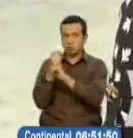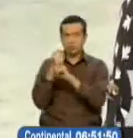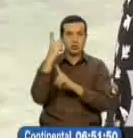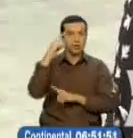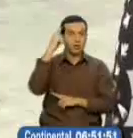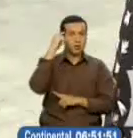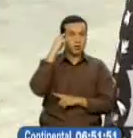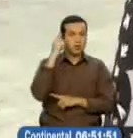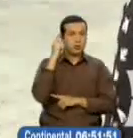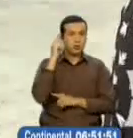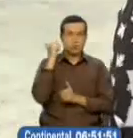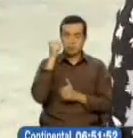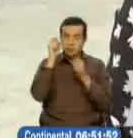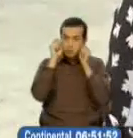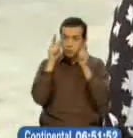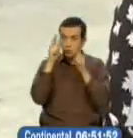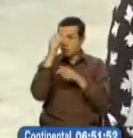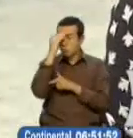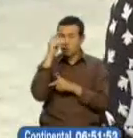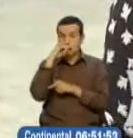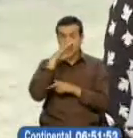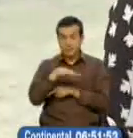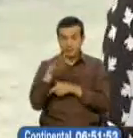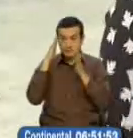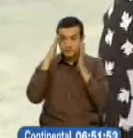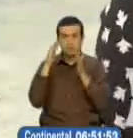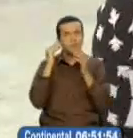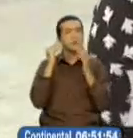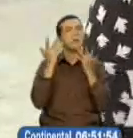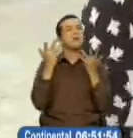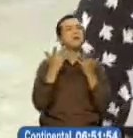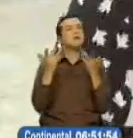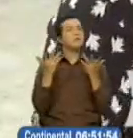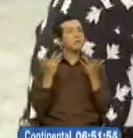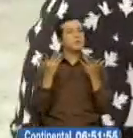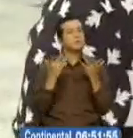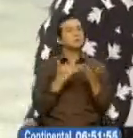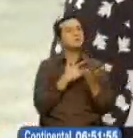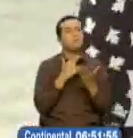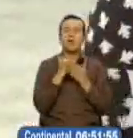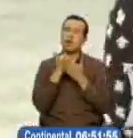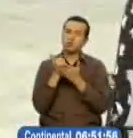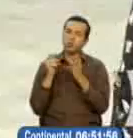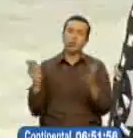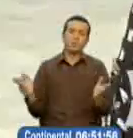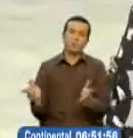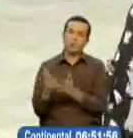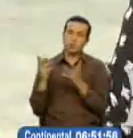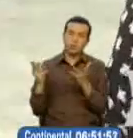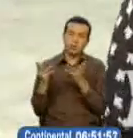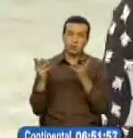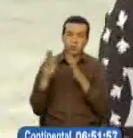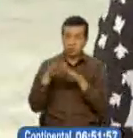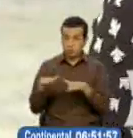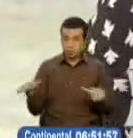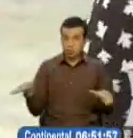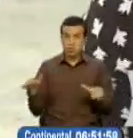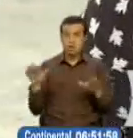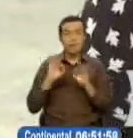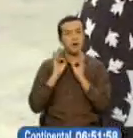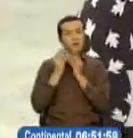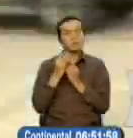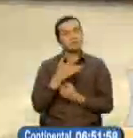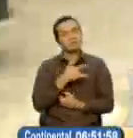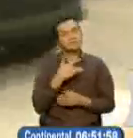está bien pendiente de la educación de los niños y eso es algo que ayuda a motivar a tanto a los estudiantes como a la